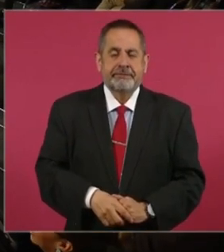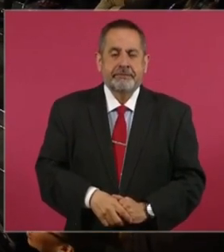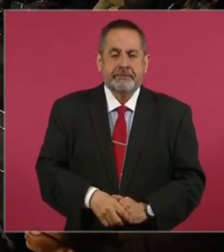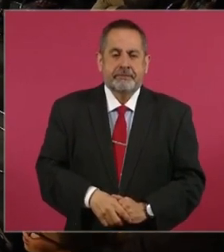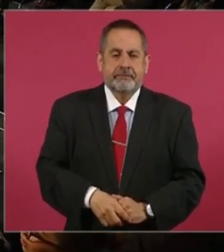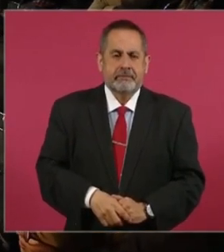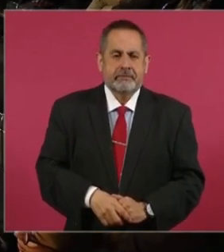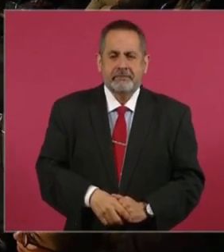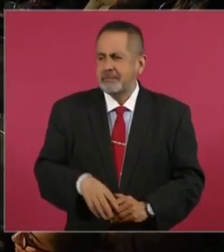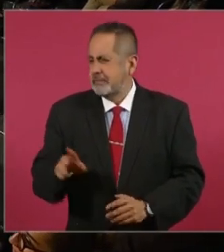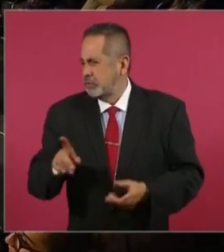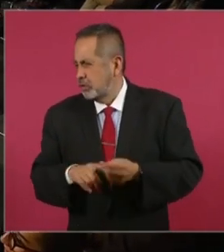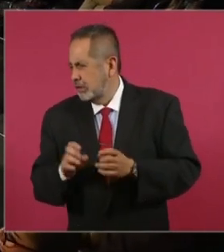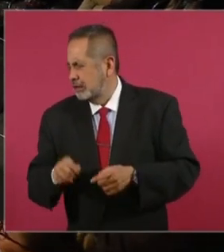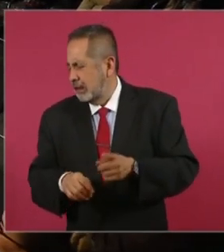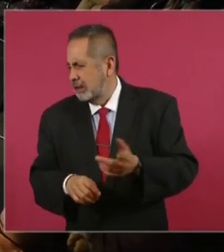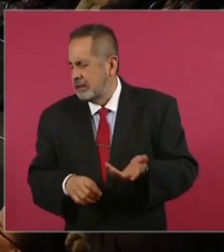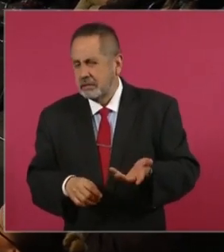¿Dónde está?